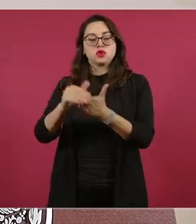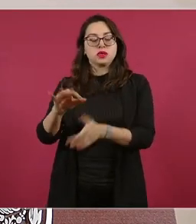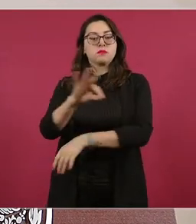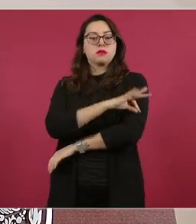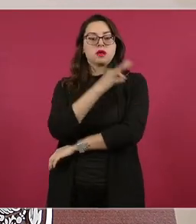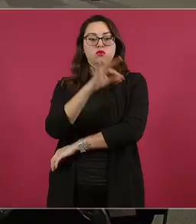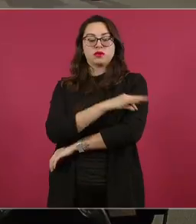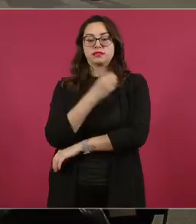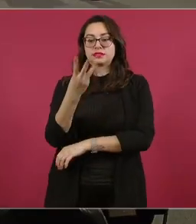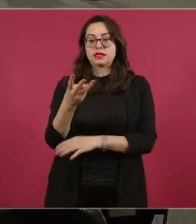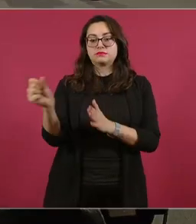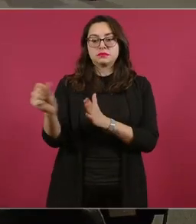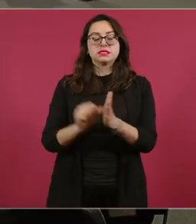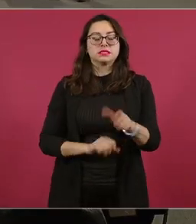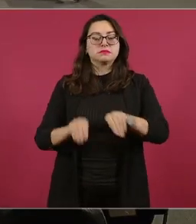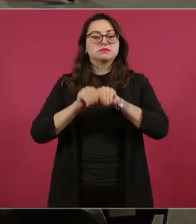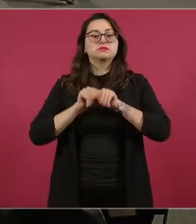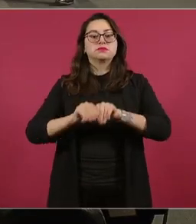primeros 3 meses.